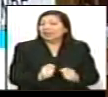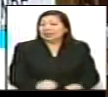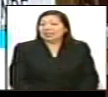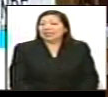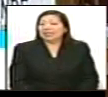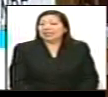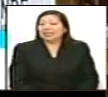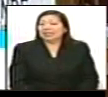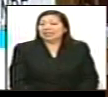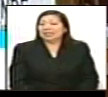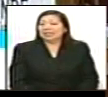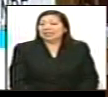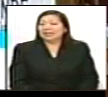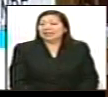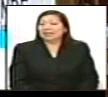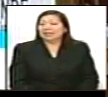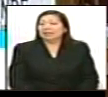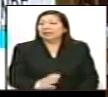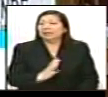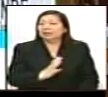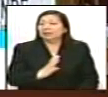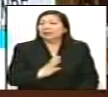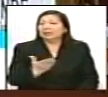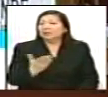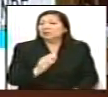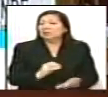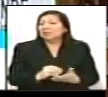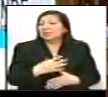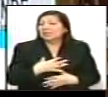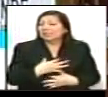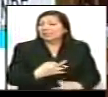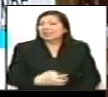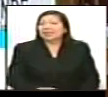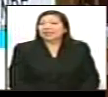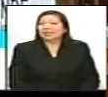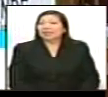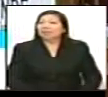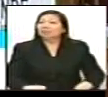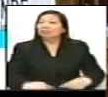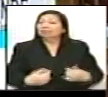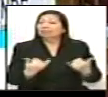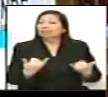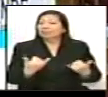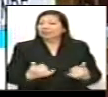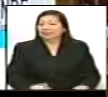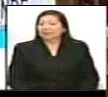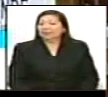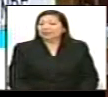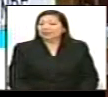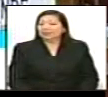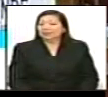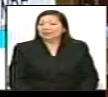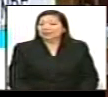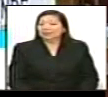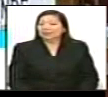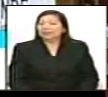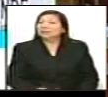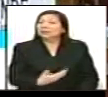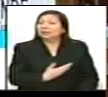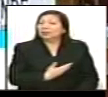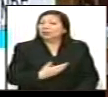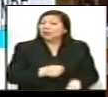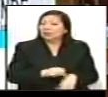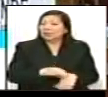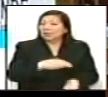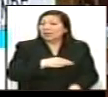función a la Corte Suprema. Lo interesante fue en el discurso de el presidente del